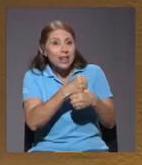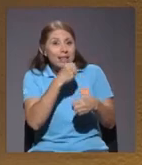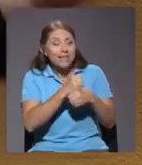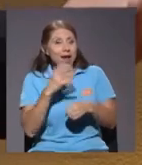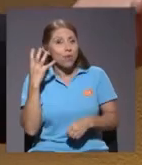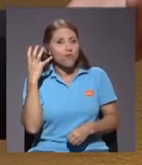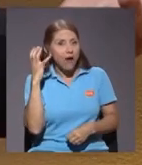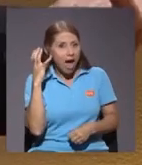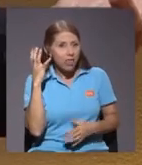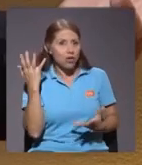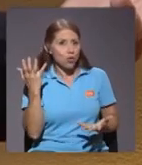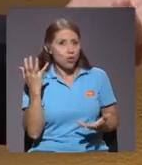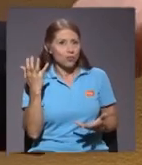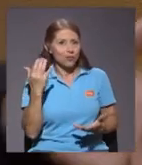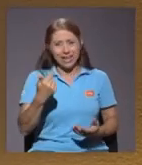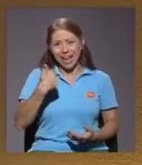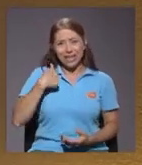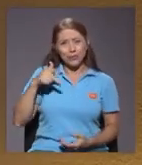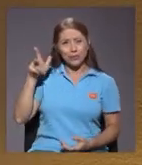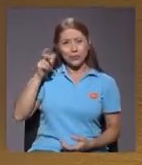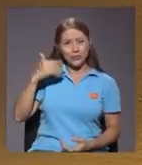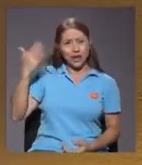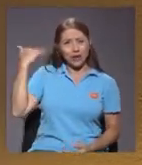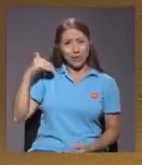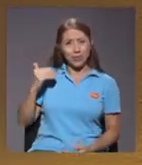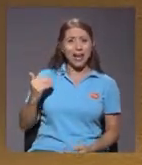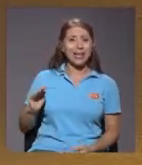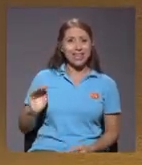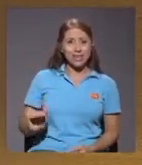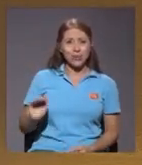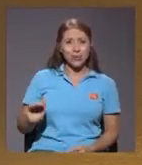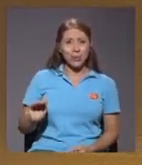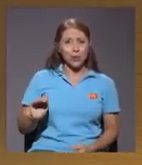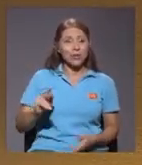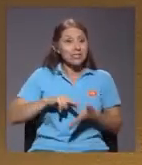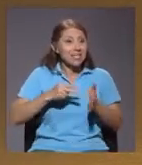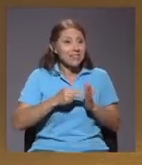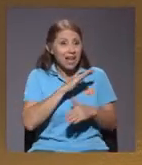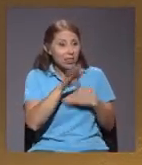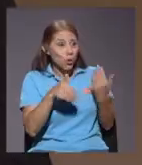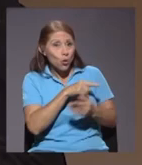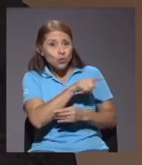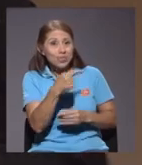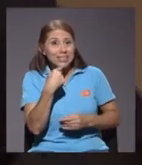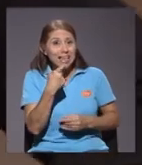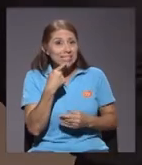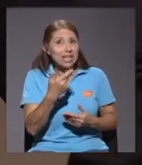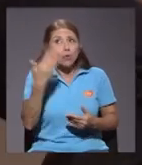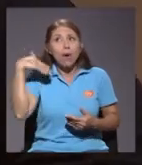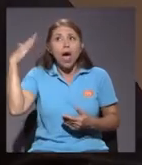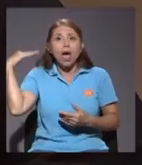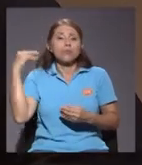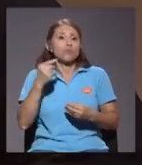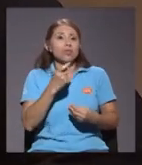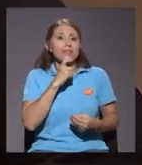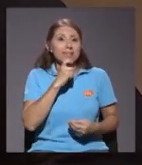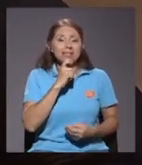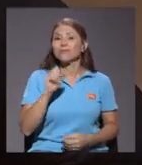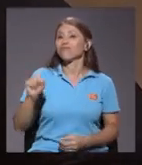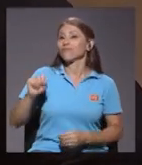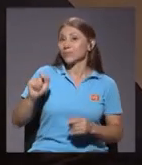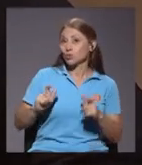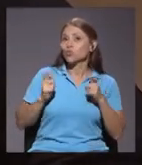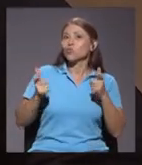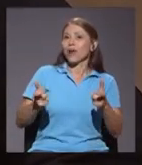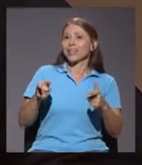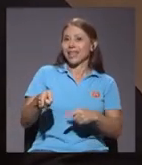la radio que escuchado yo cuando era niño todas estas cosas que está diciendo hubieran sido muy difícil es cierto y tengo tremenda suerte en eso yo siempre he